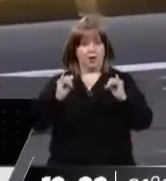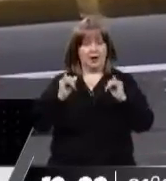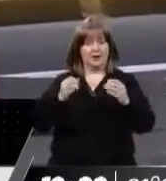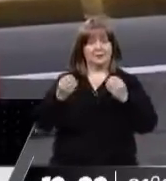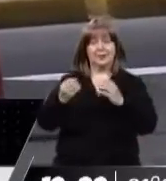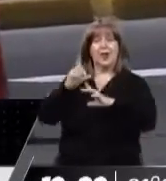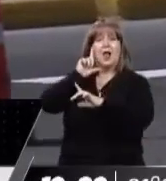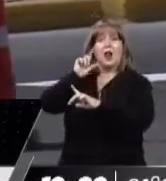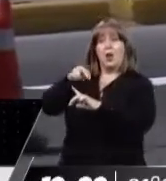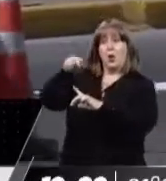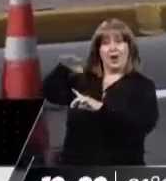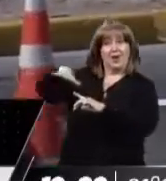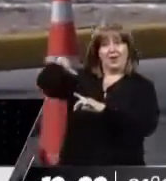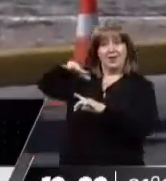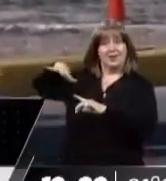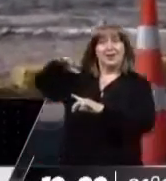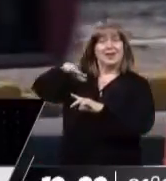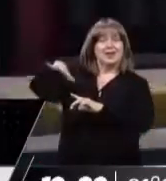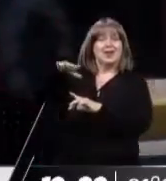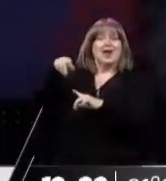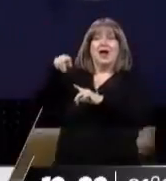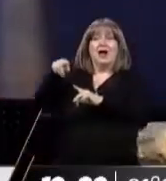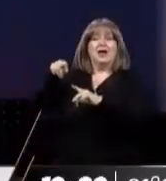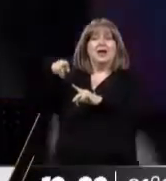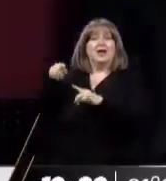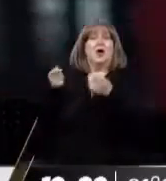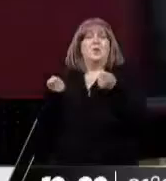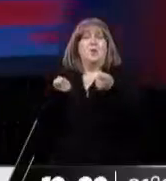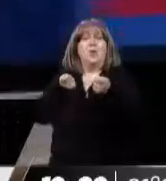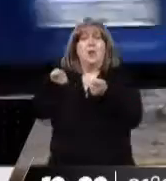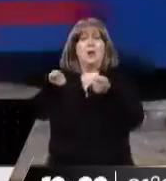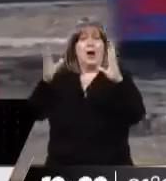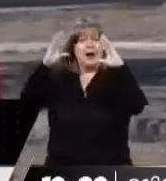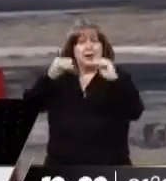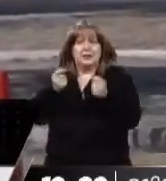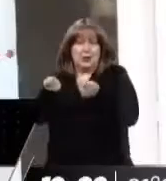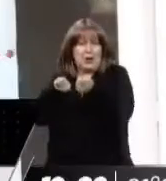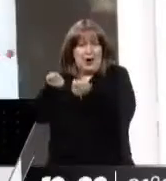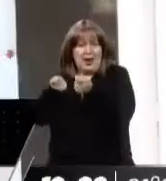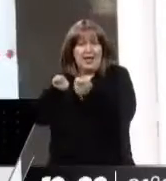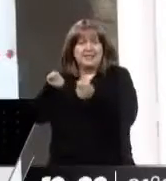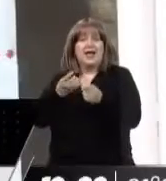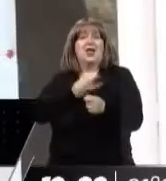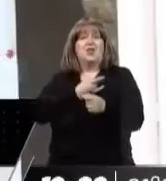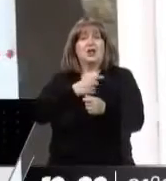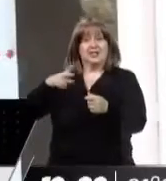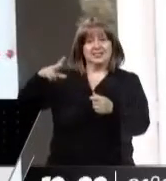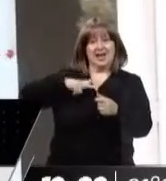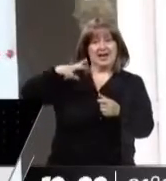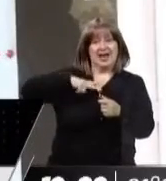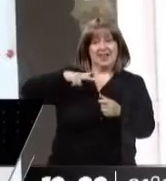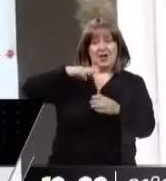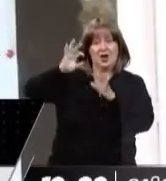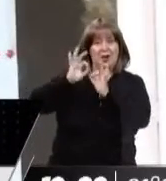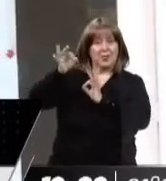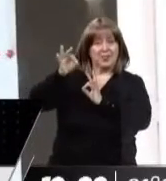tiene una característica muy especial la mayor cantidad de boliches de diversión nocturna está en chakras de coria en parte